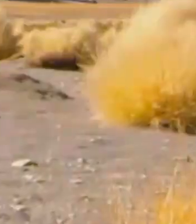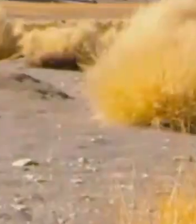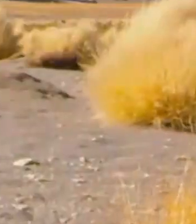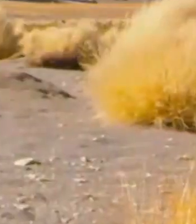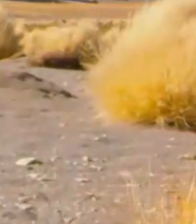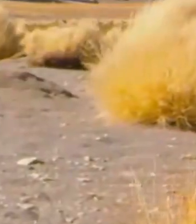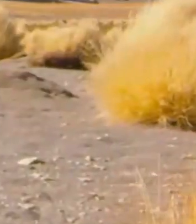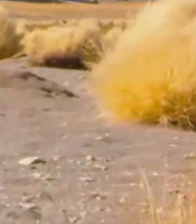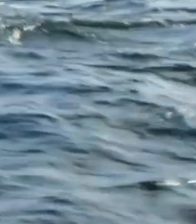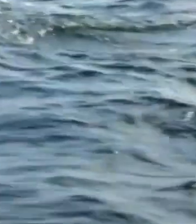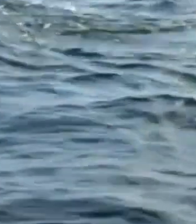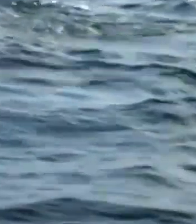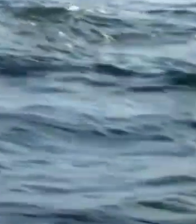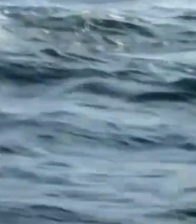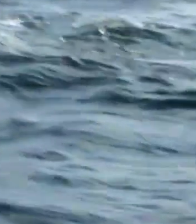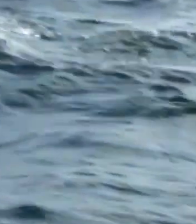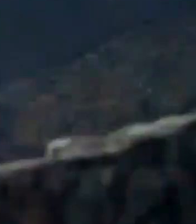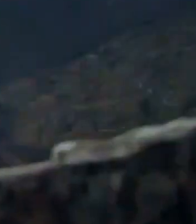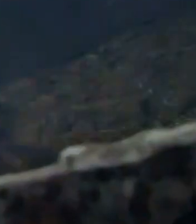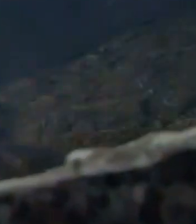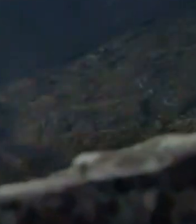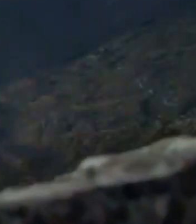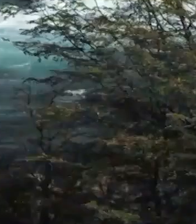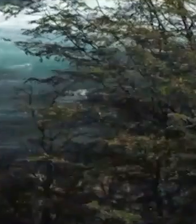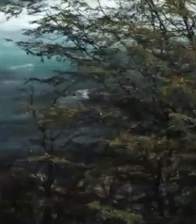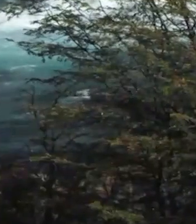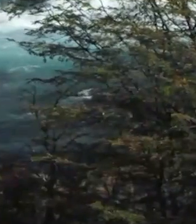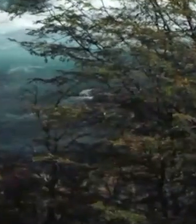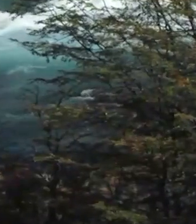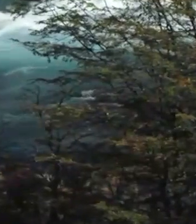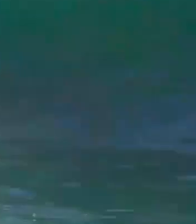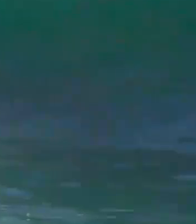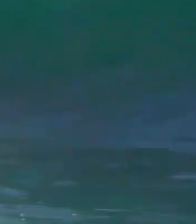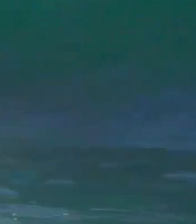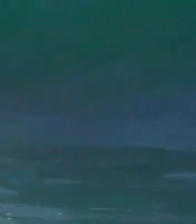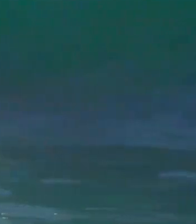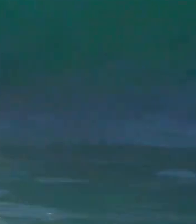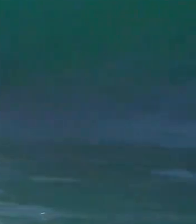desde el palacio de la moneda el gobierno de chile forma